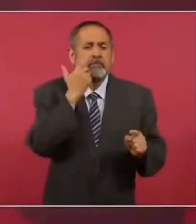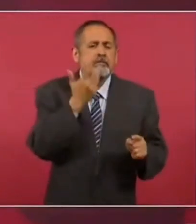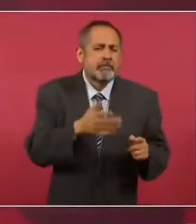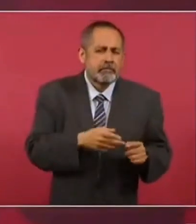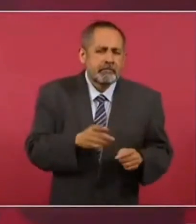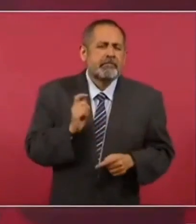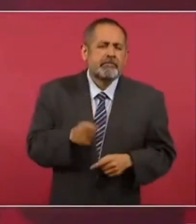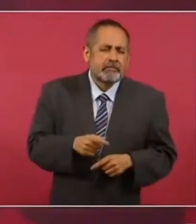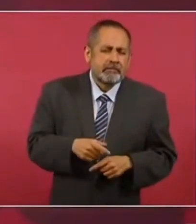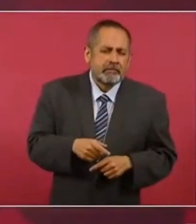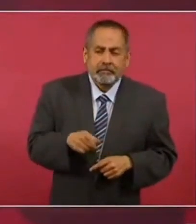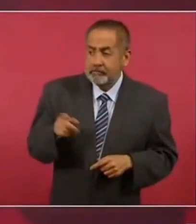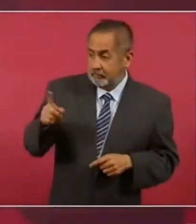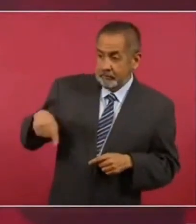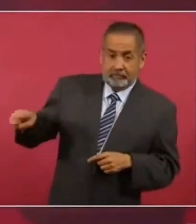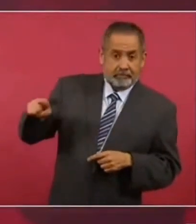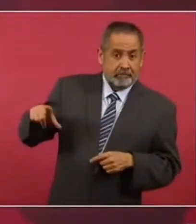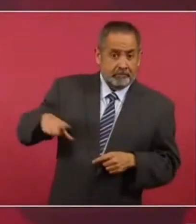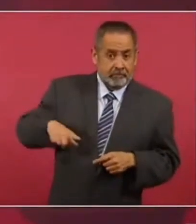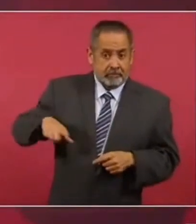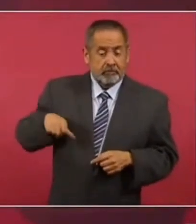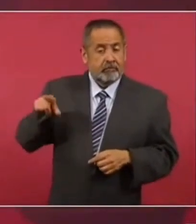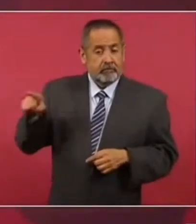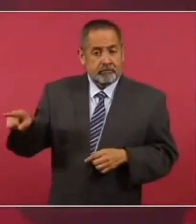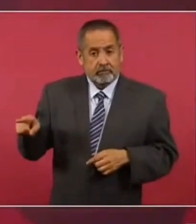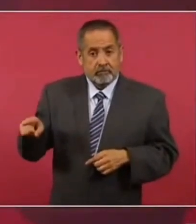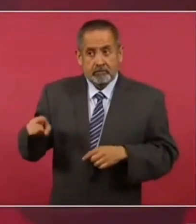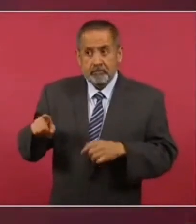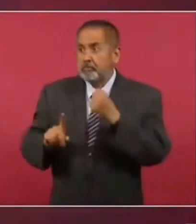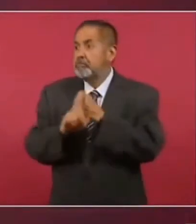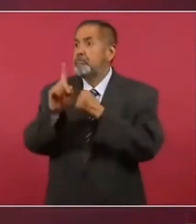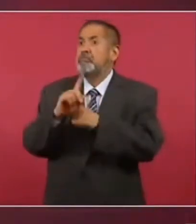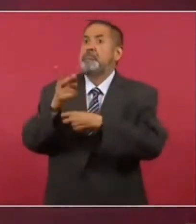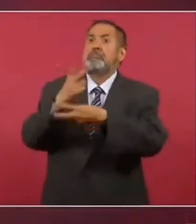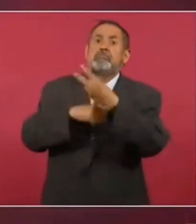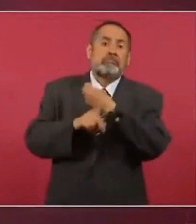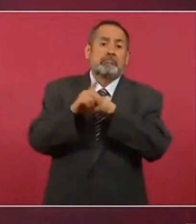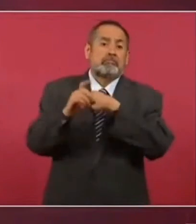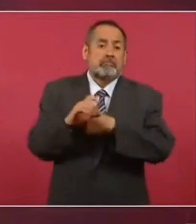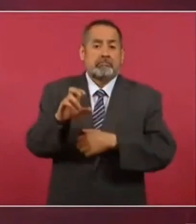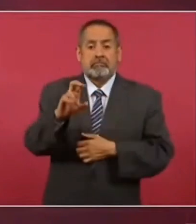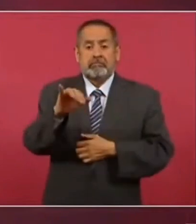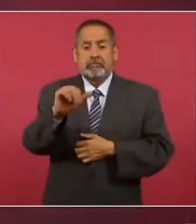gobierno entre en crisis